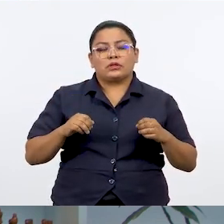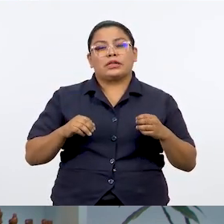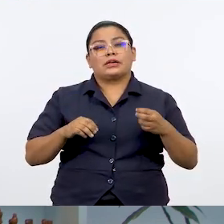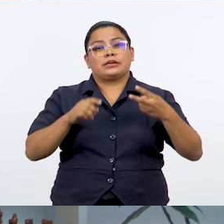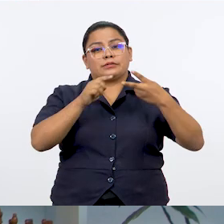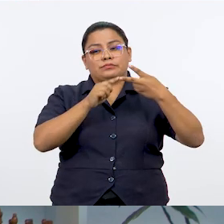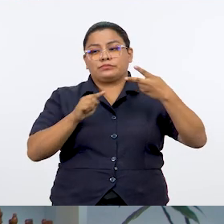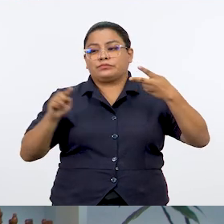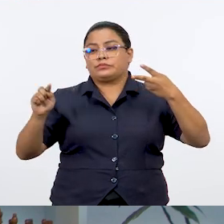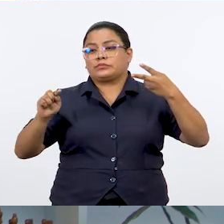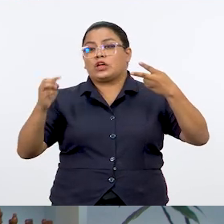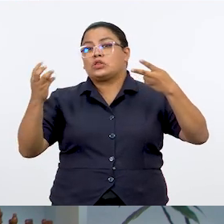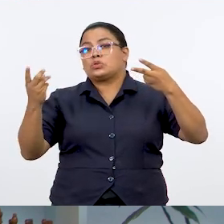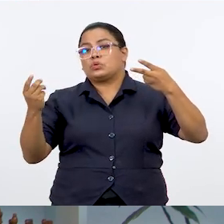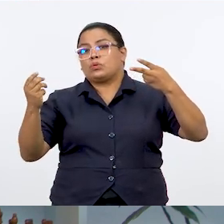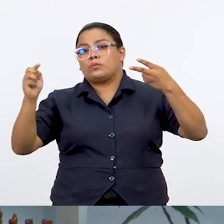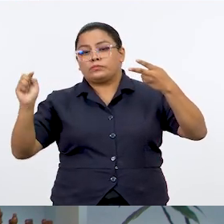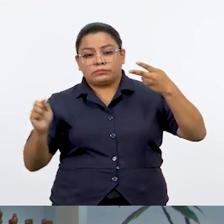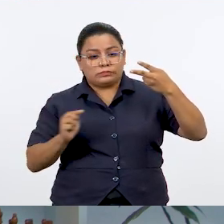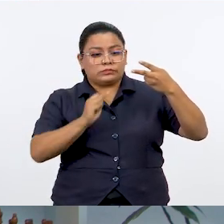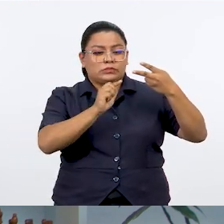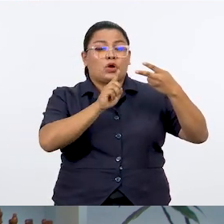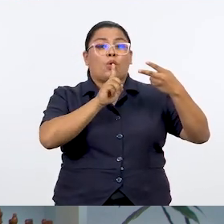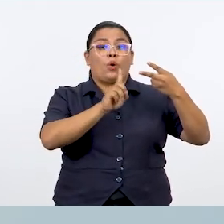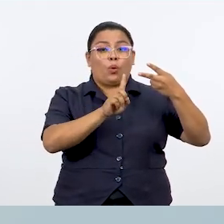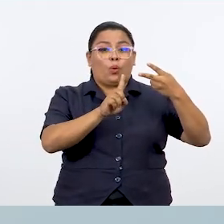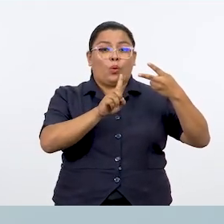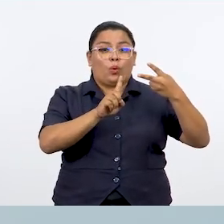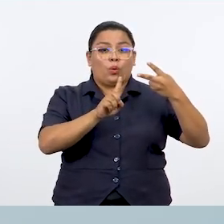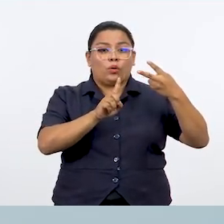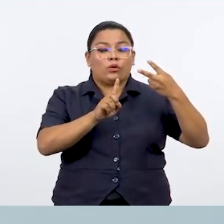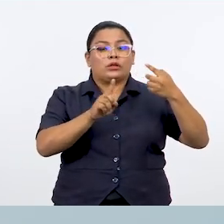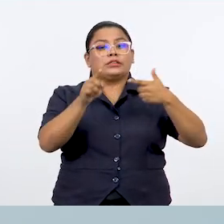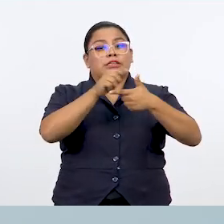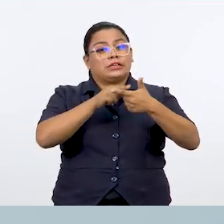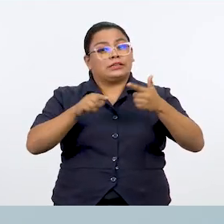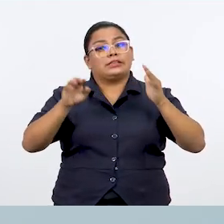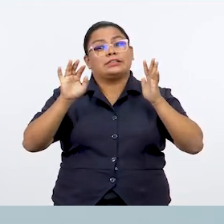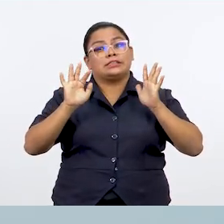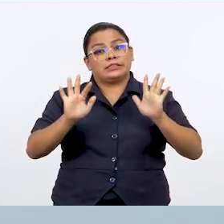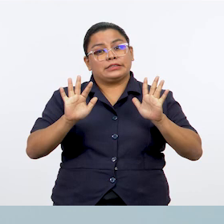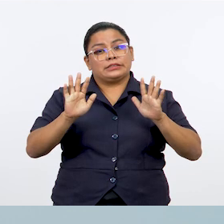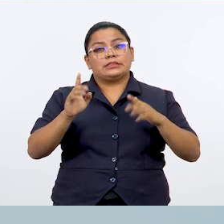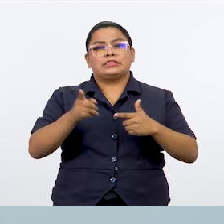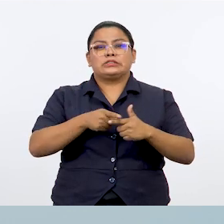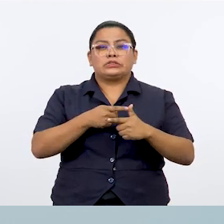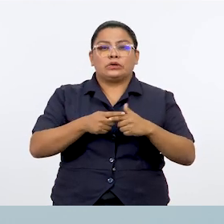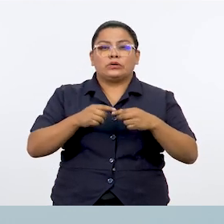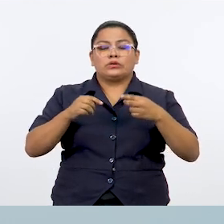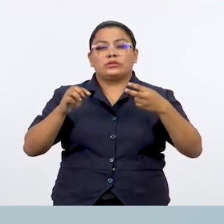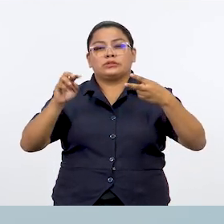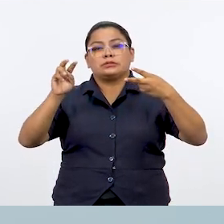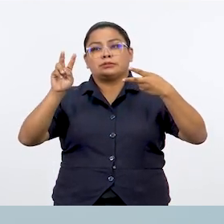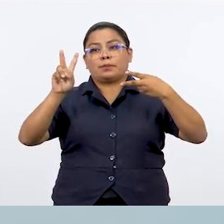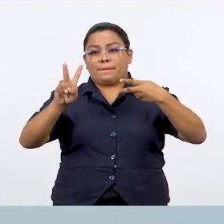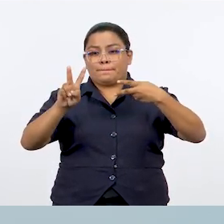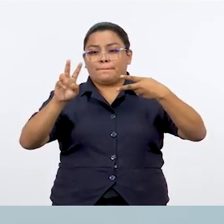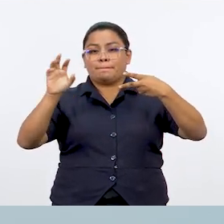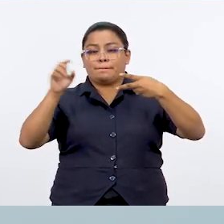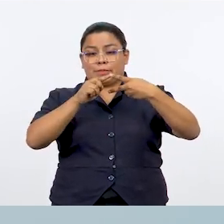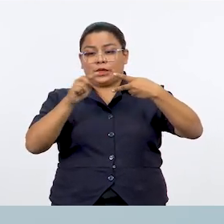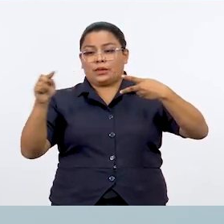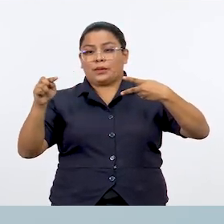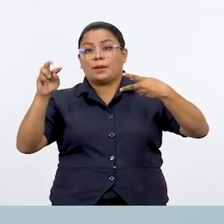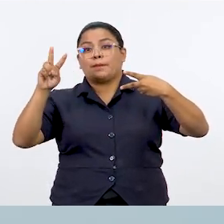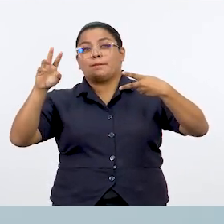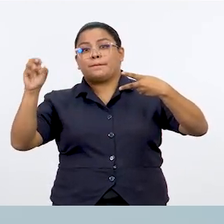la unidad, debemos de dividir, en este caso, entre 10. Así que del 20 hacia